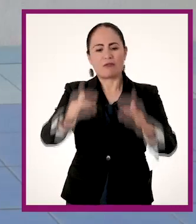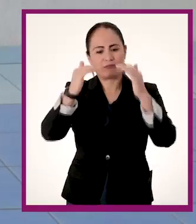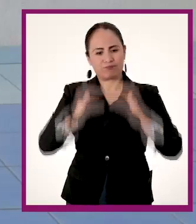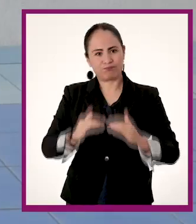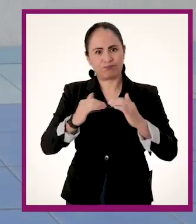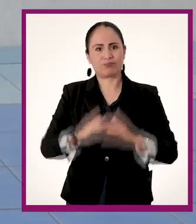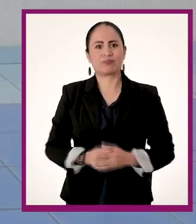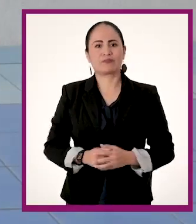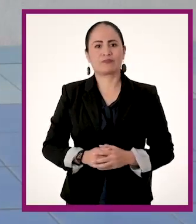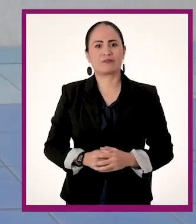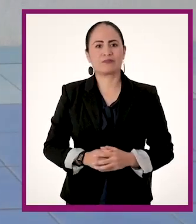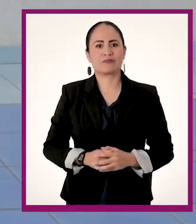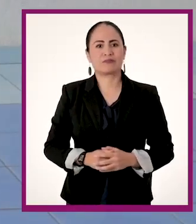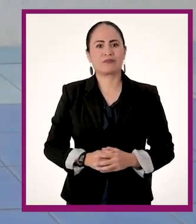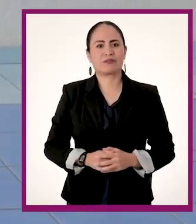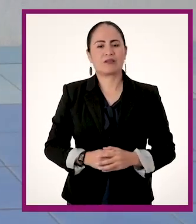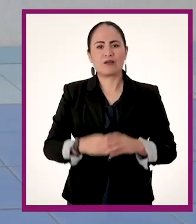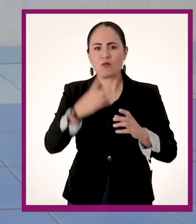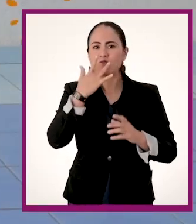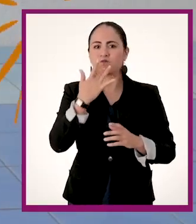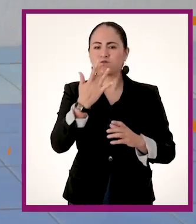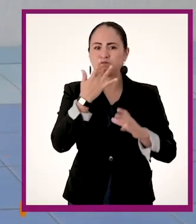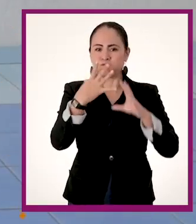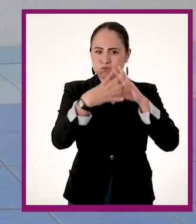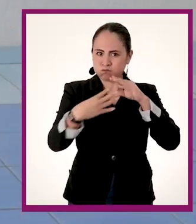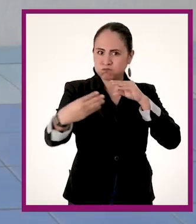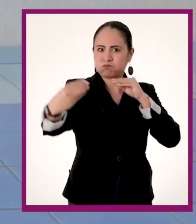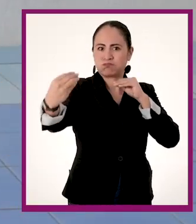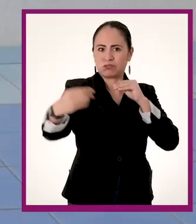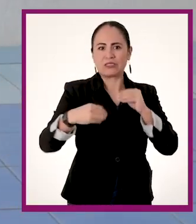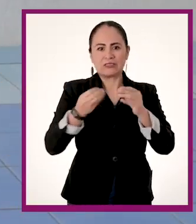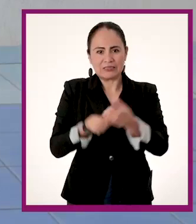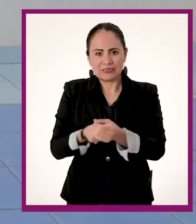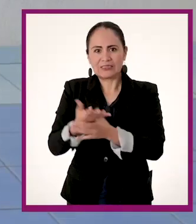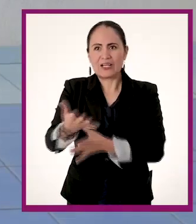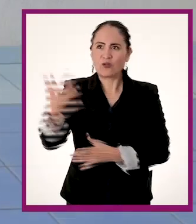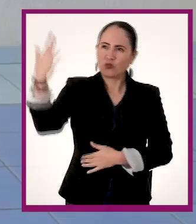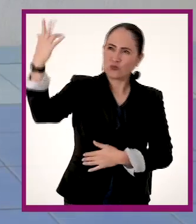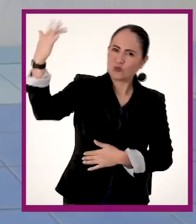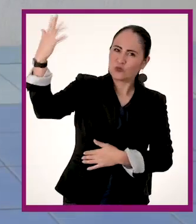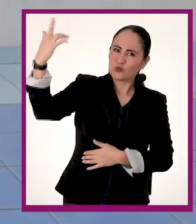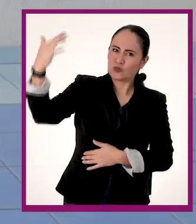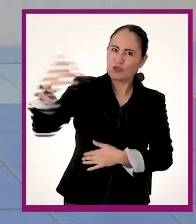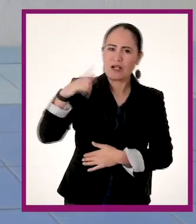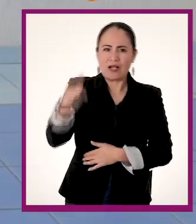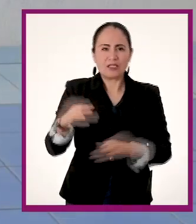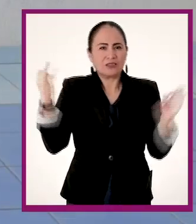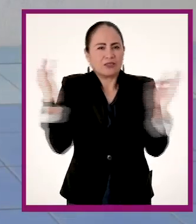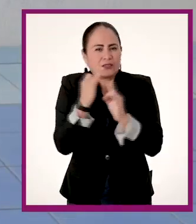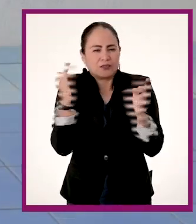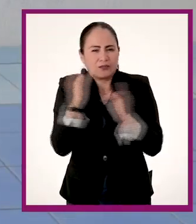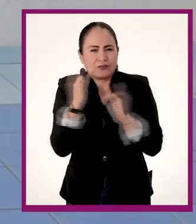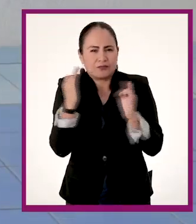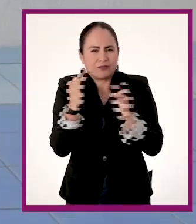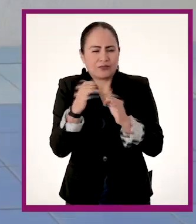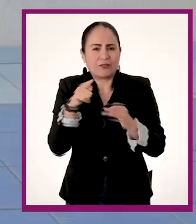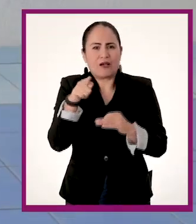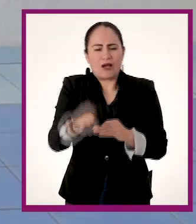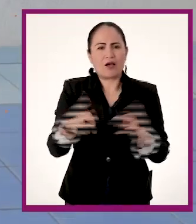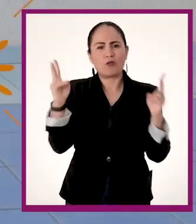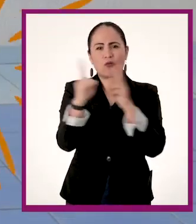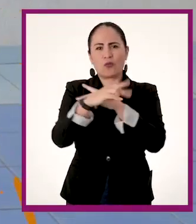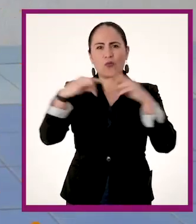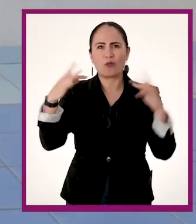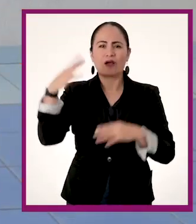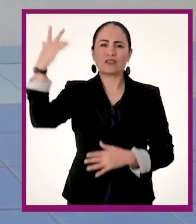es: el lagarto y la lagartija salieron a tomar el sol en invierno porque hace frío y